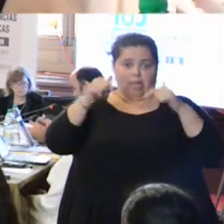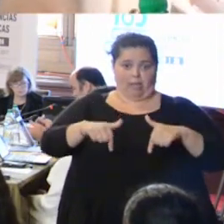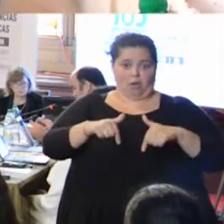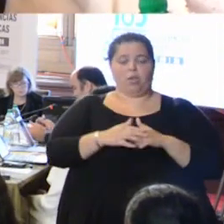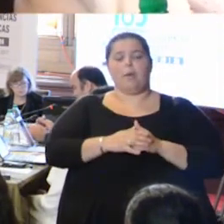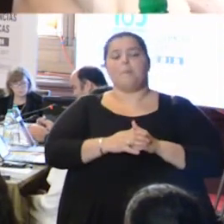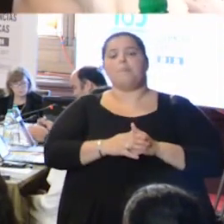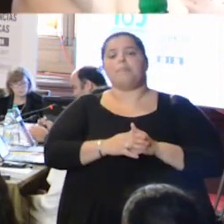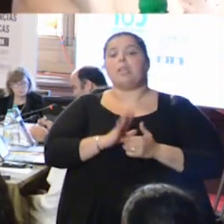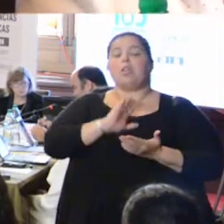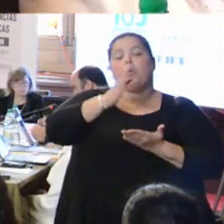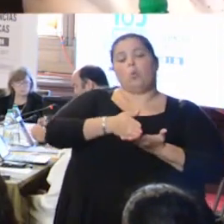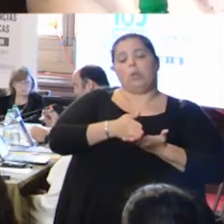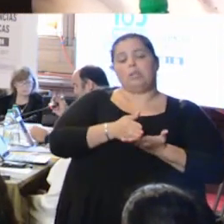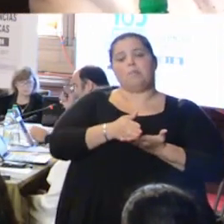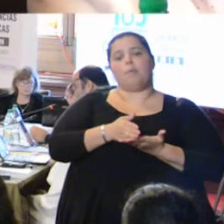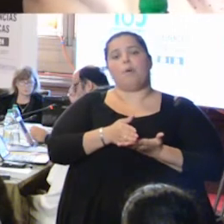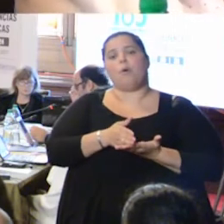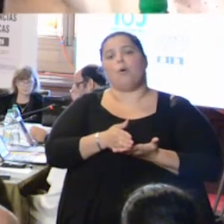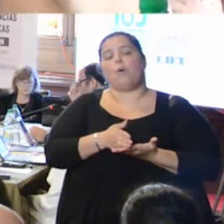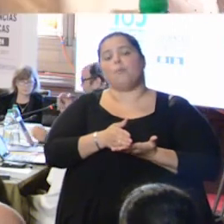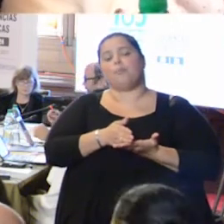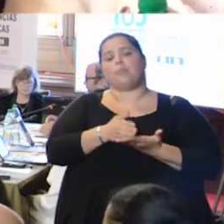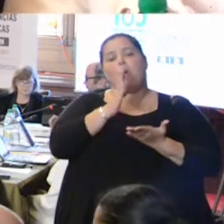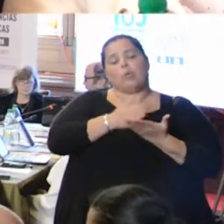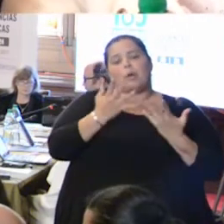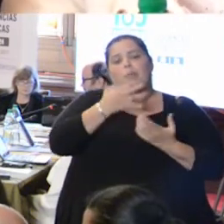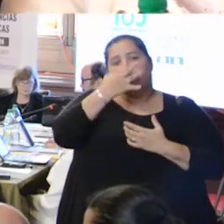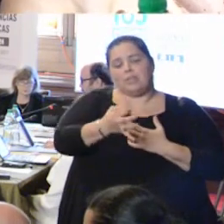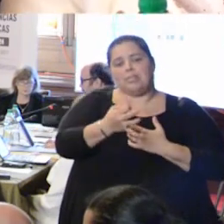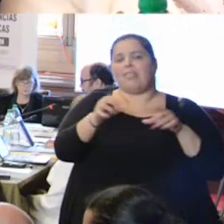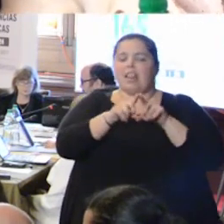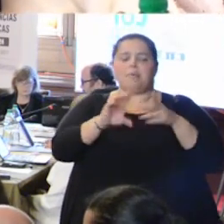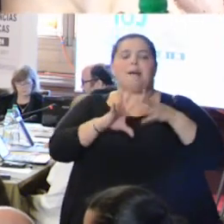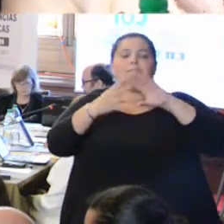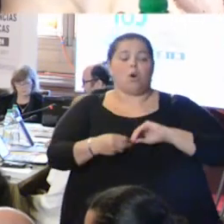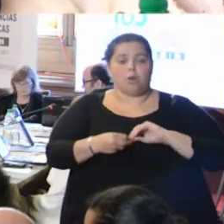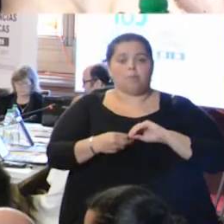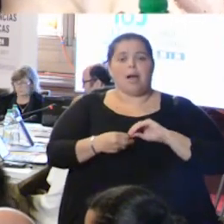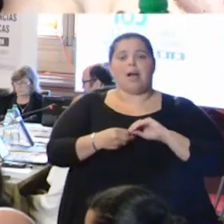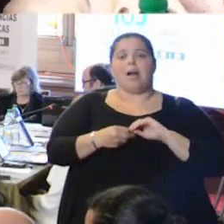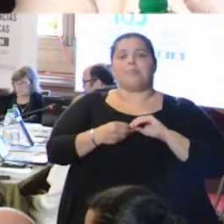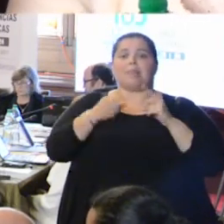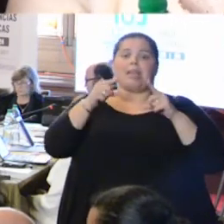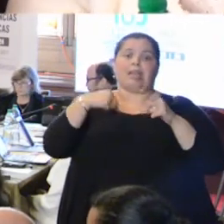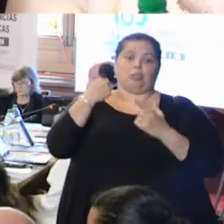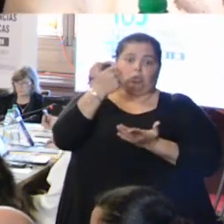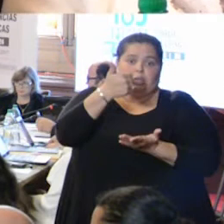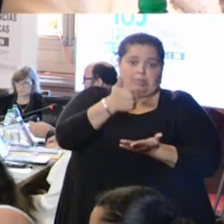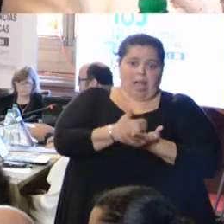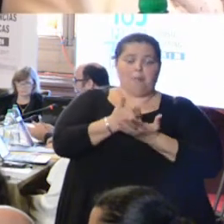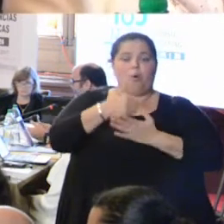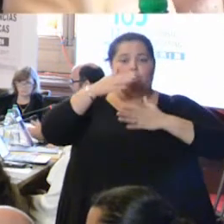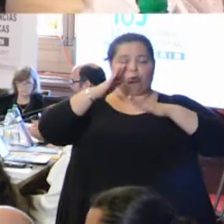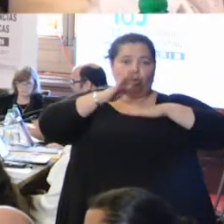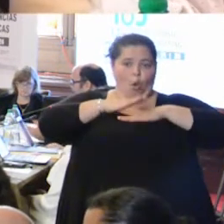Y una última, un último señalamiento. De la misma forma en que estamos comprometidos a darle